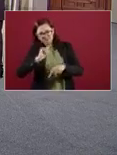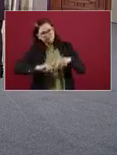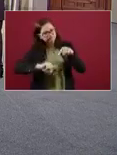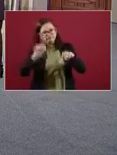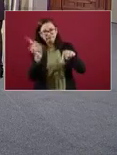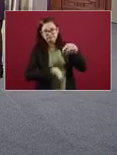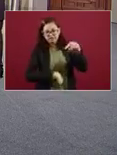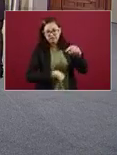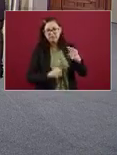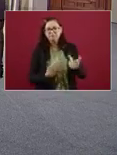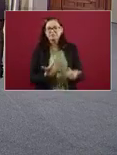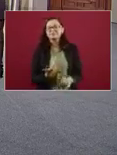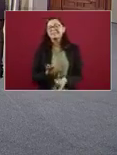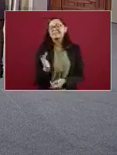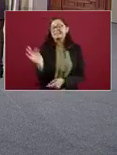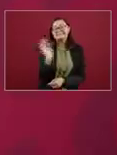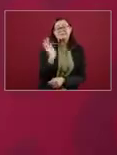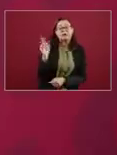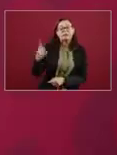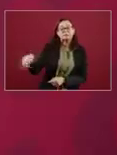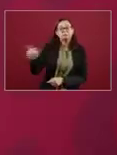porque sacaron